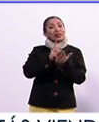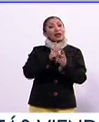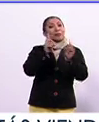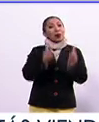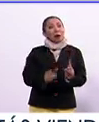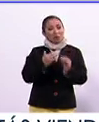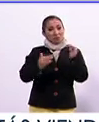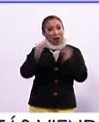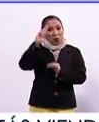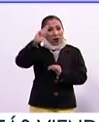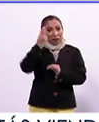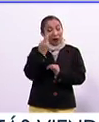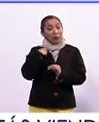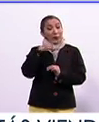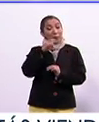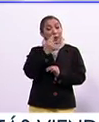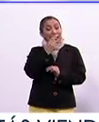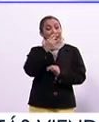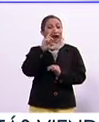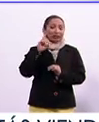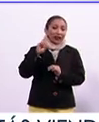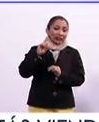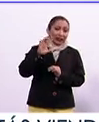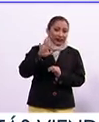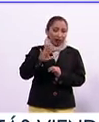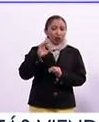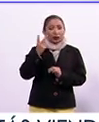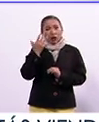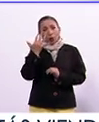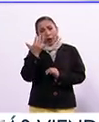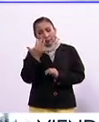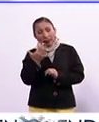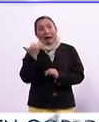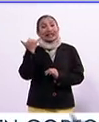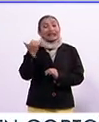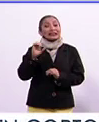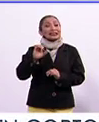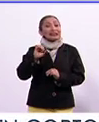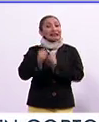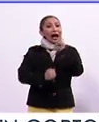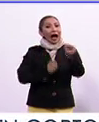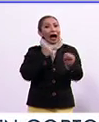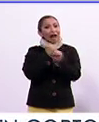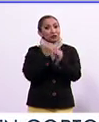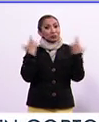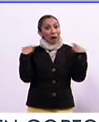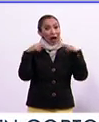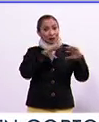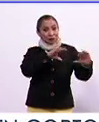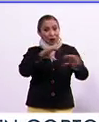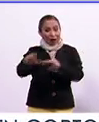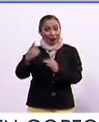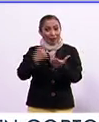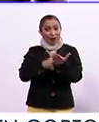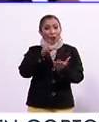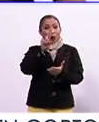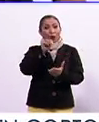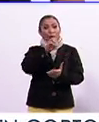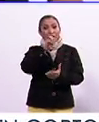mérito universitario por 25, 35, 50 y 60 años de docencia en la